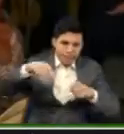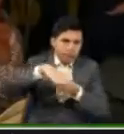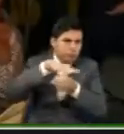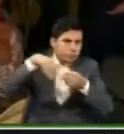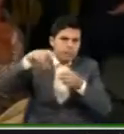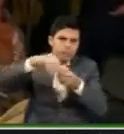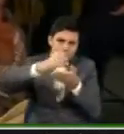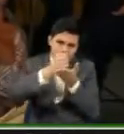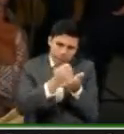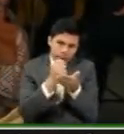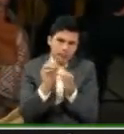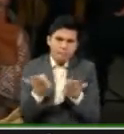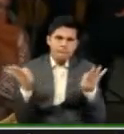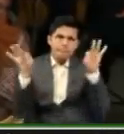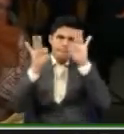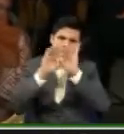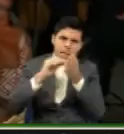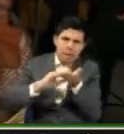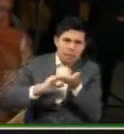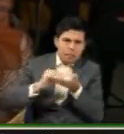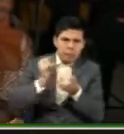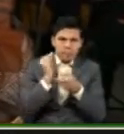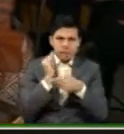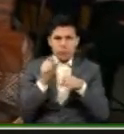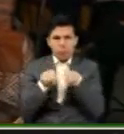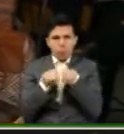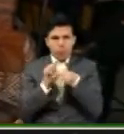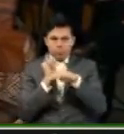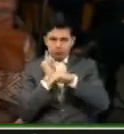que reclama que el prestigio de la institución